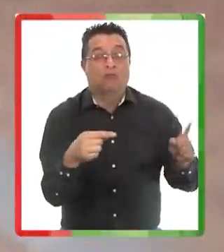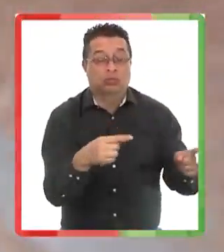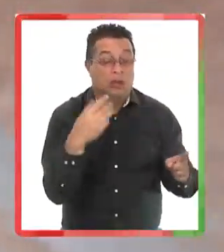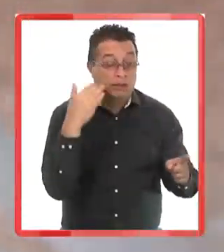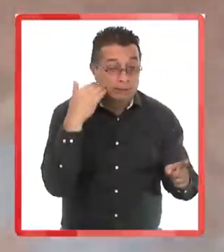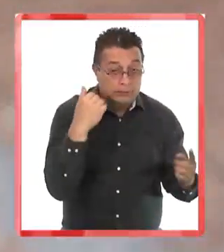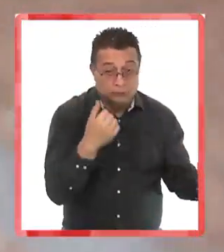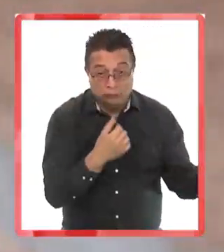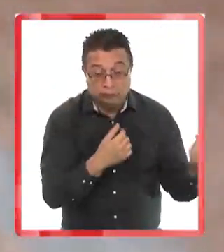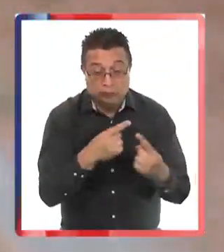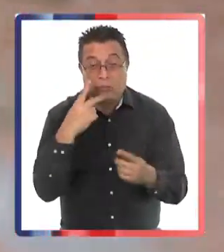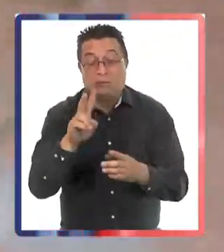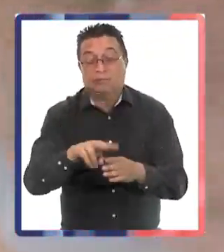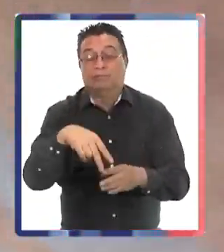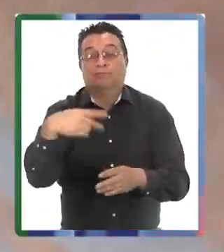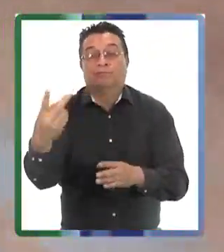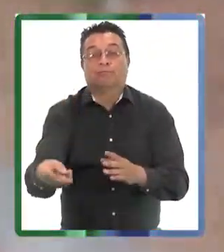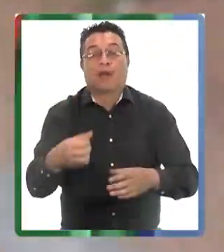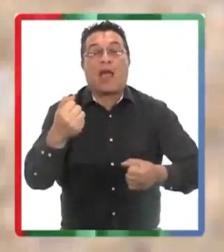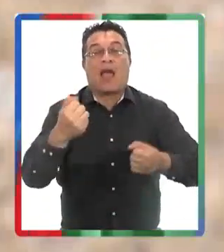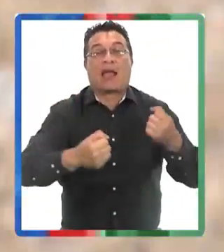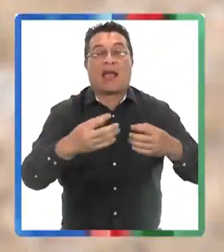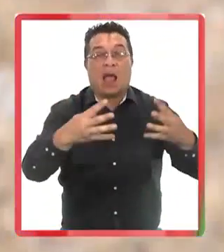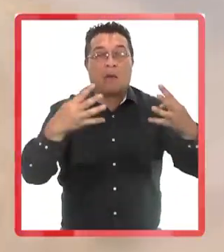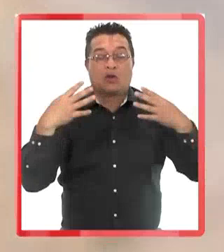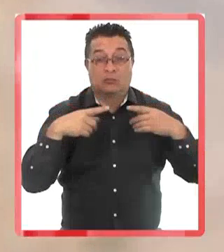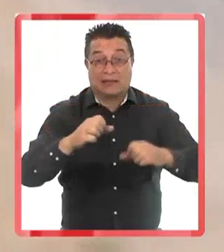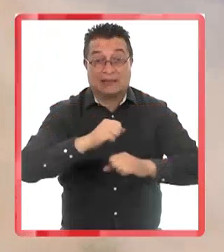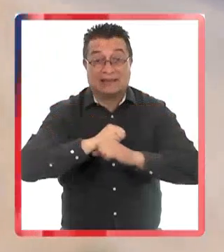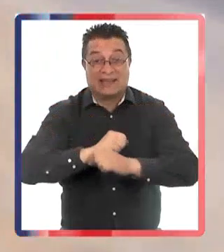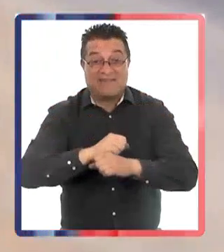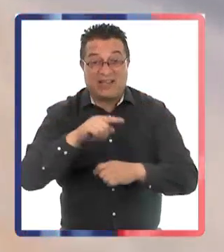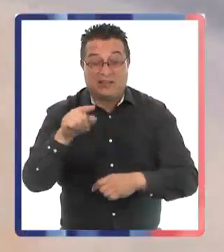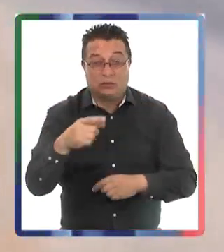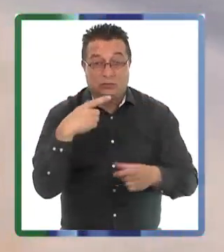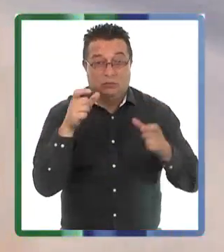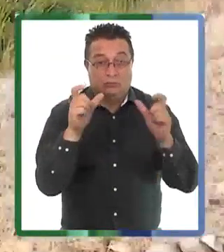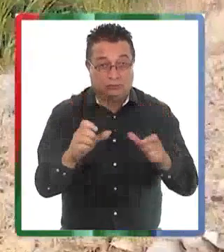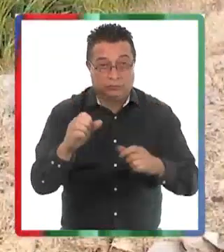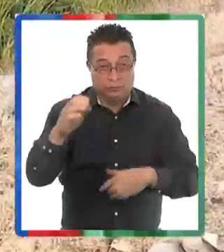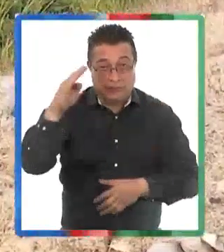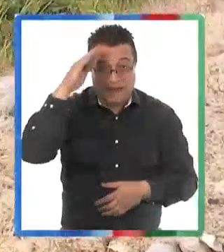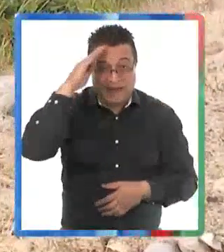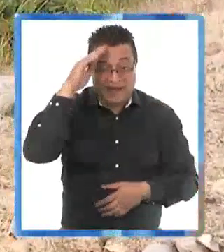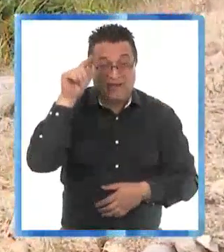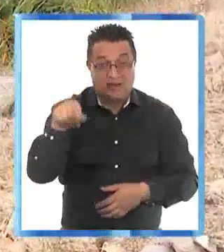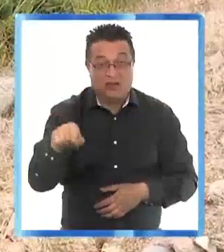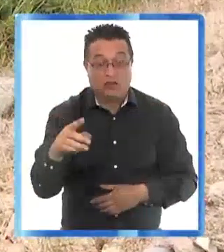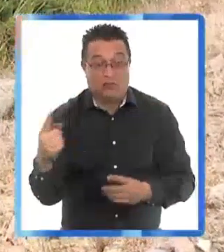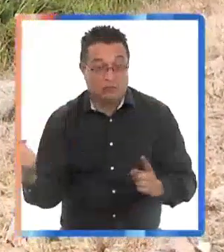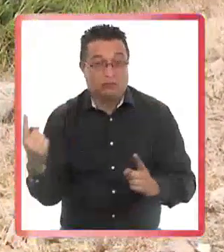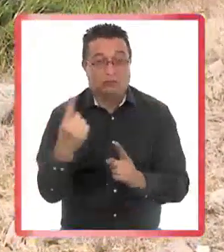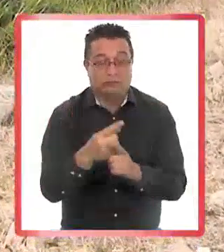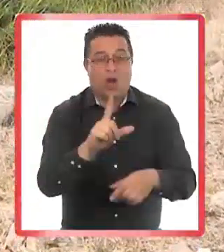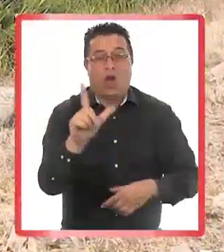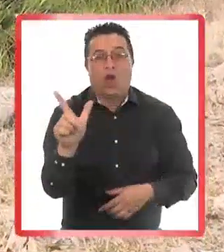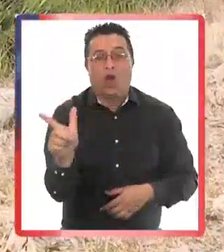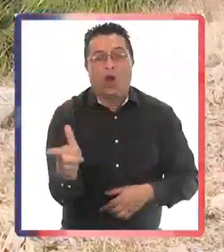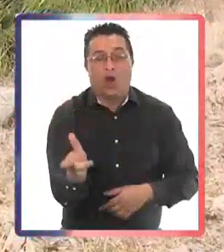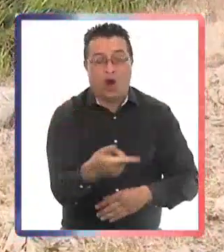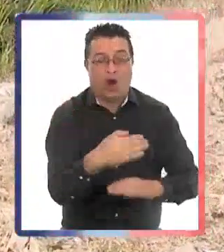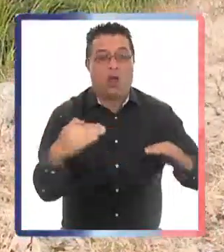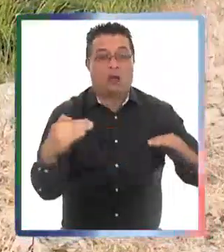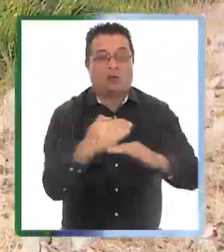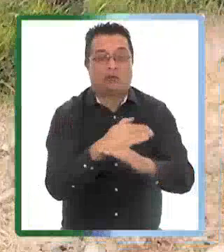le paró una niña en auto y dijo que se habían caído de un camión. Los caballares, con vigilancia de carabineros de vara gruesa,